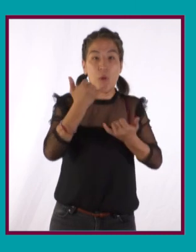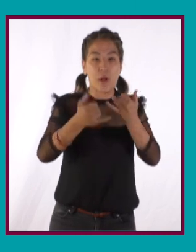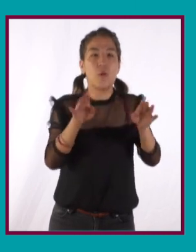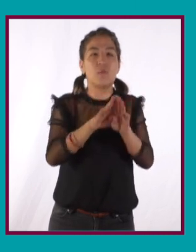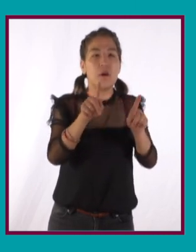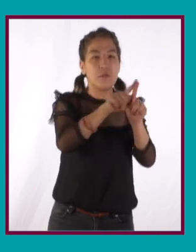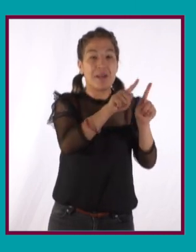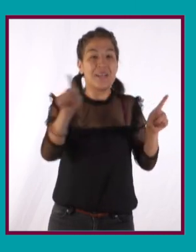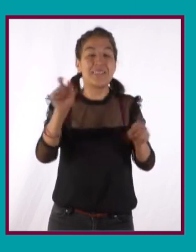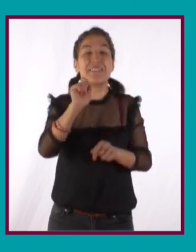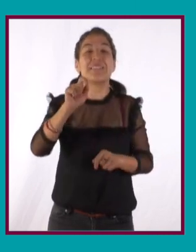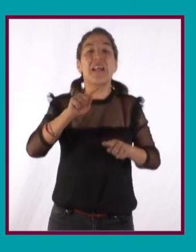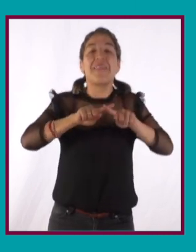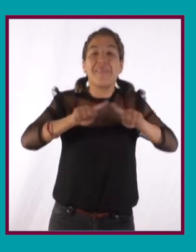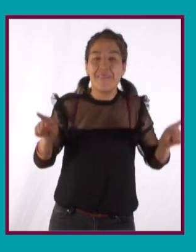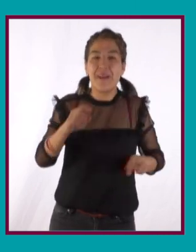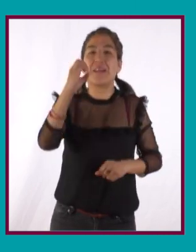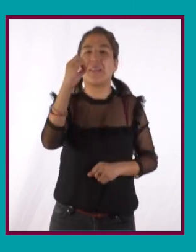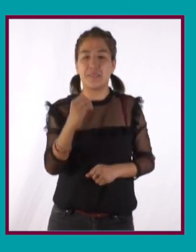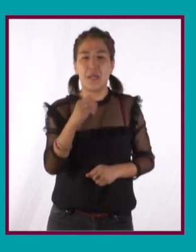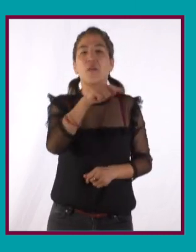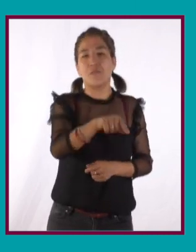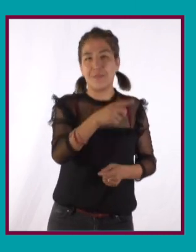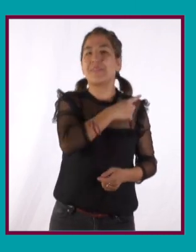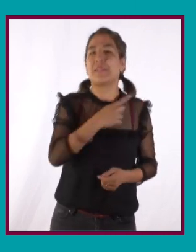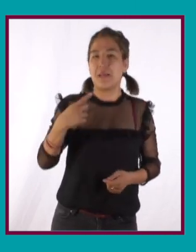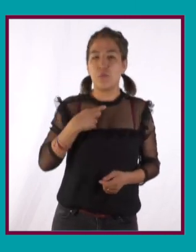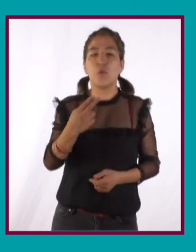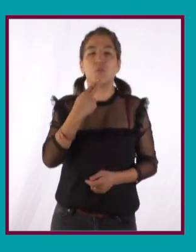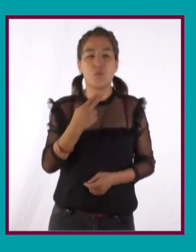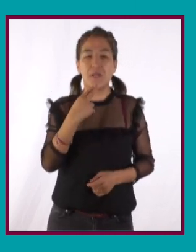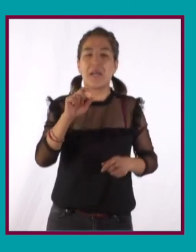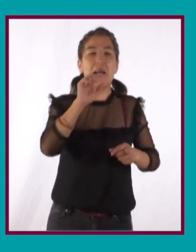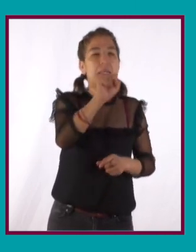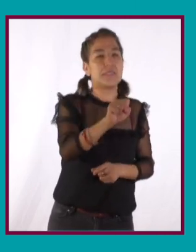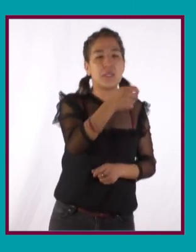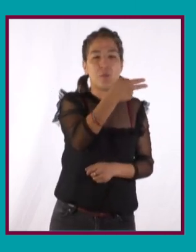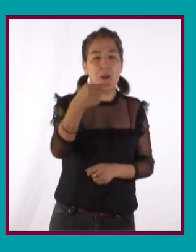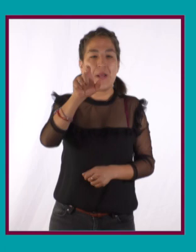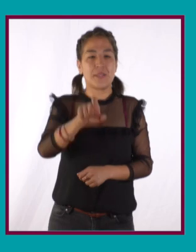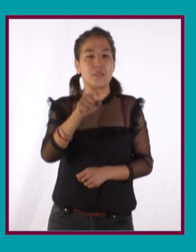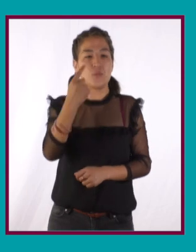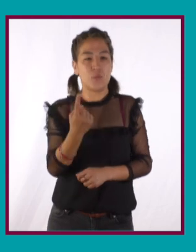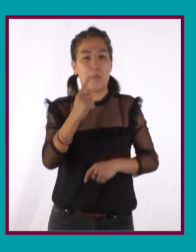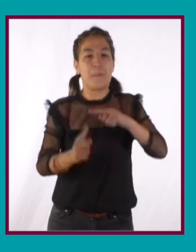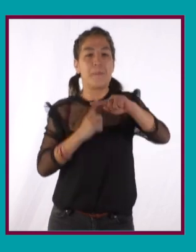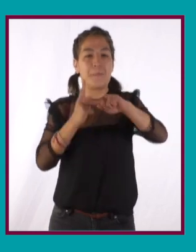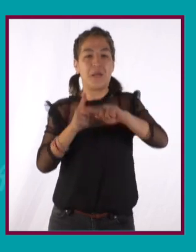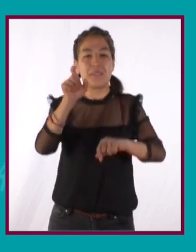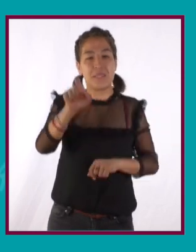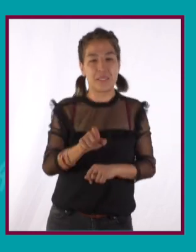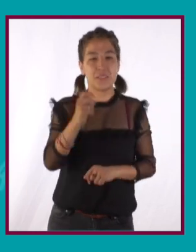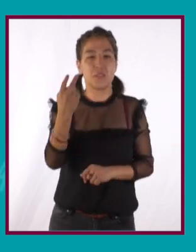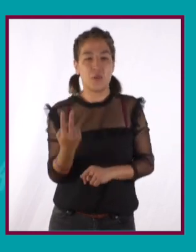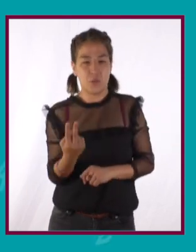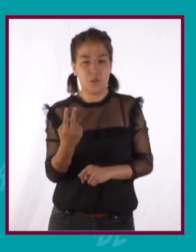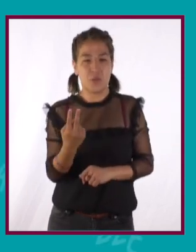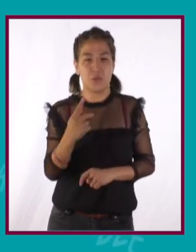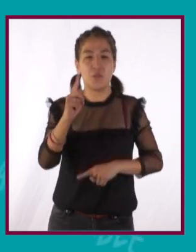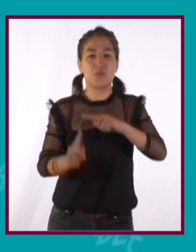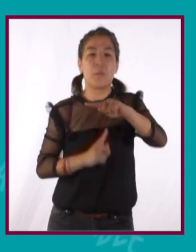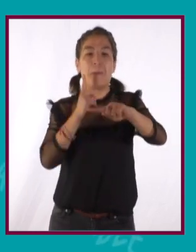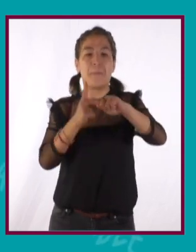jugador debe ser diferente a 0. Es así que debemos usar S es igual a X subíndice 1